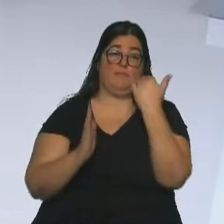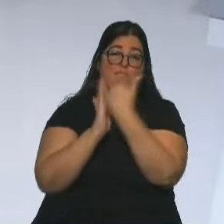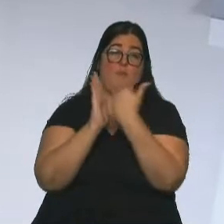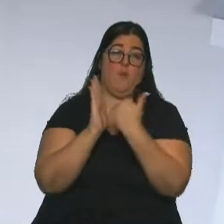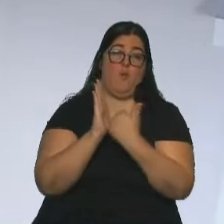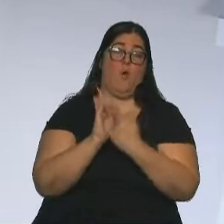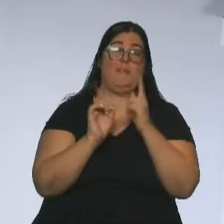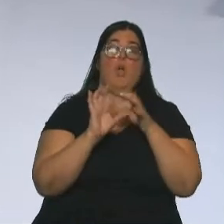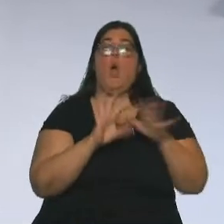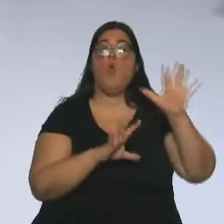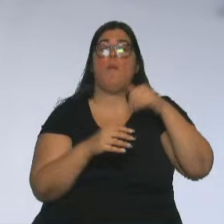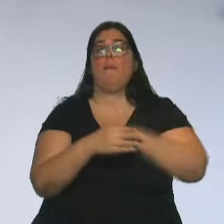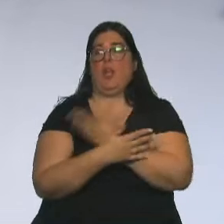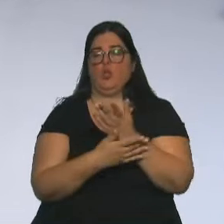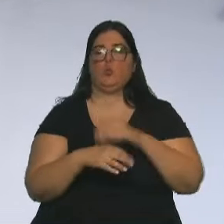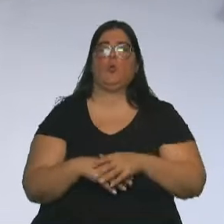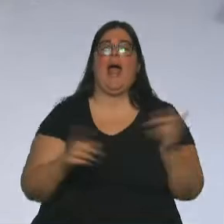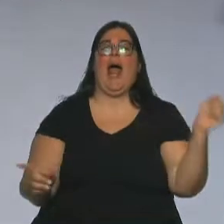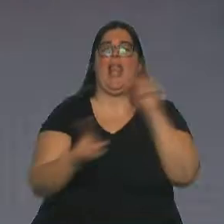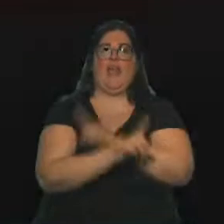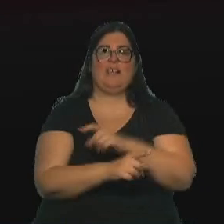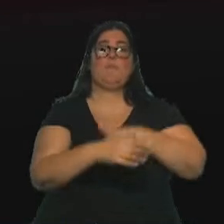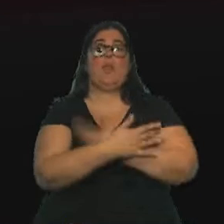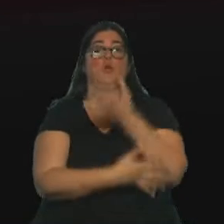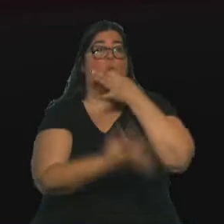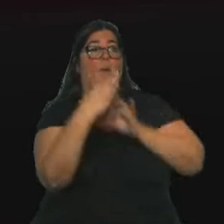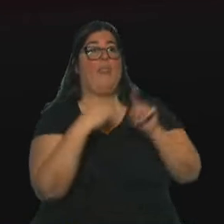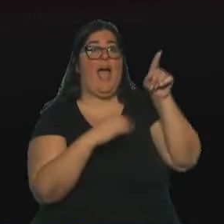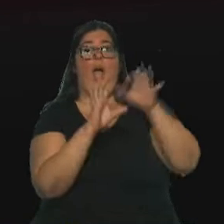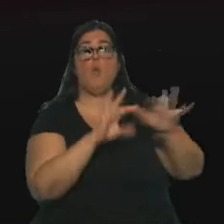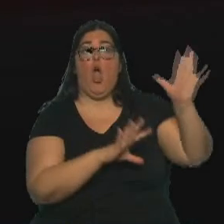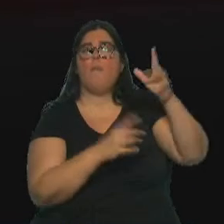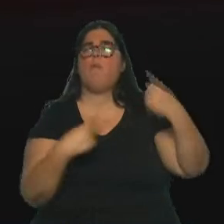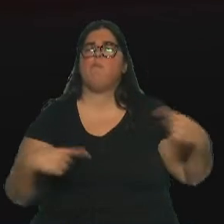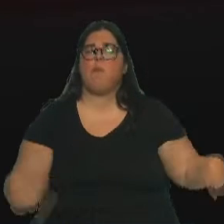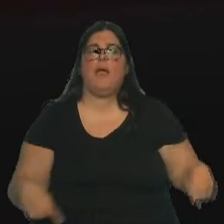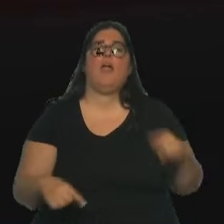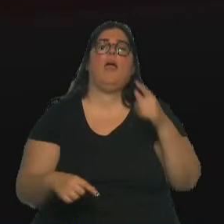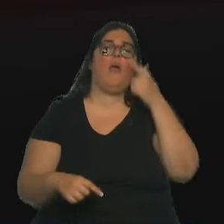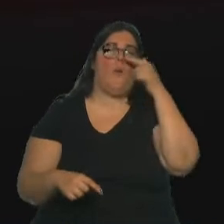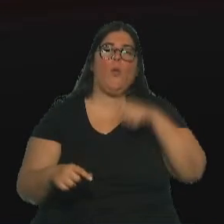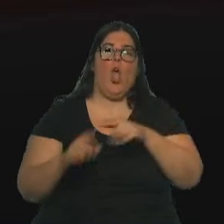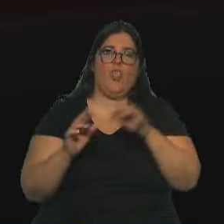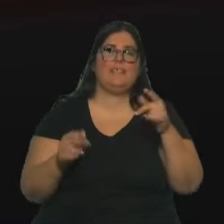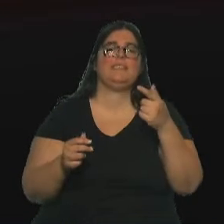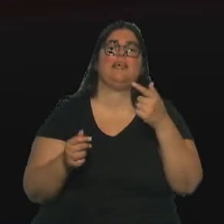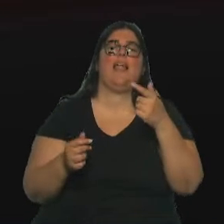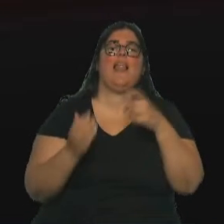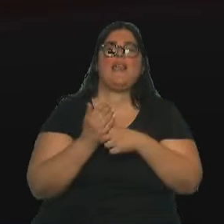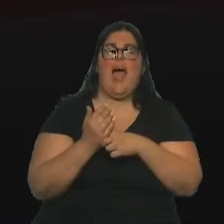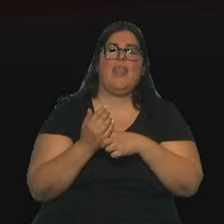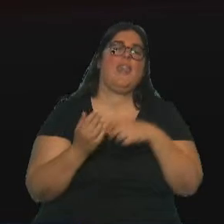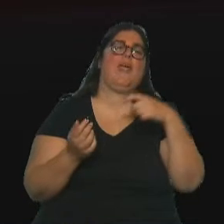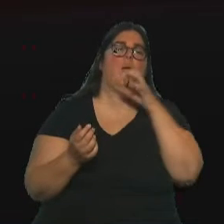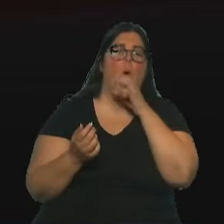la Unión Europea al Mercosur. Y el Mercosur vende a la Unión Europea biodiesel, carne bovina, harina y porotos de soja,